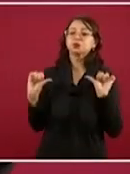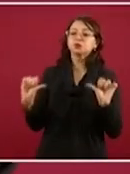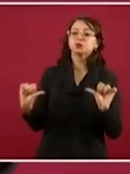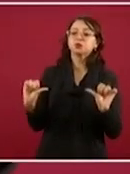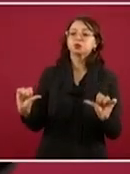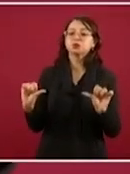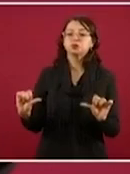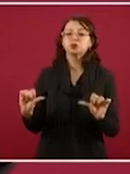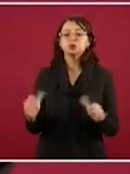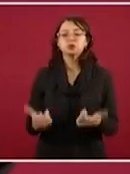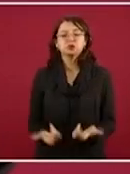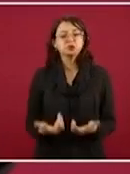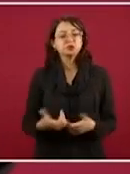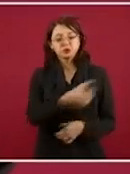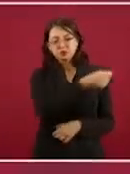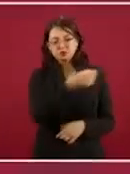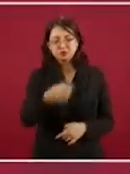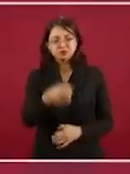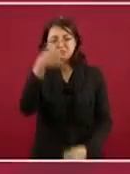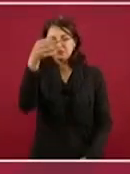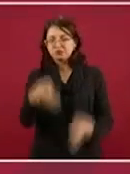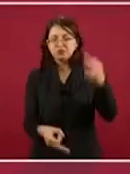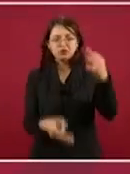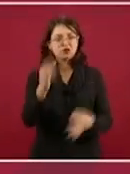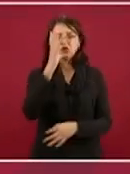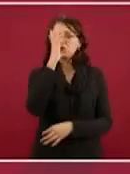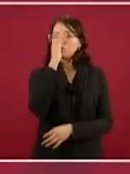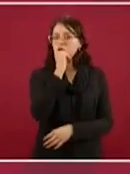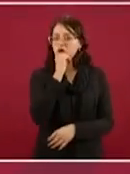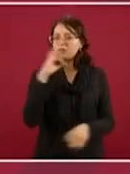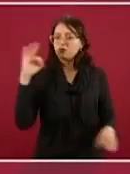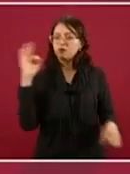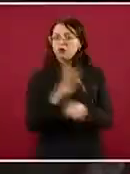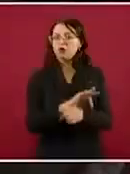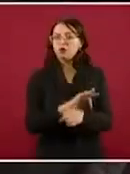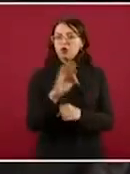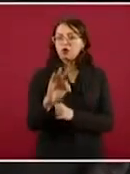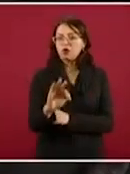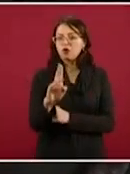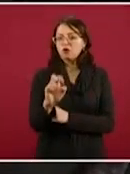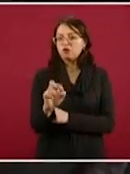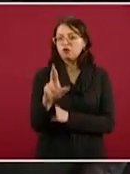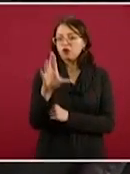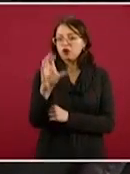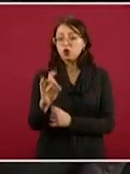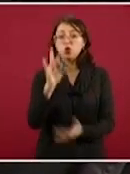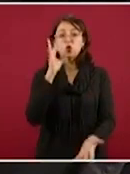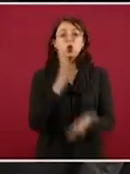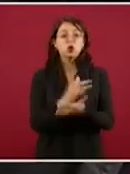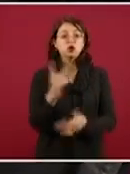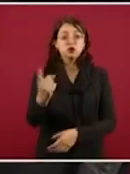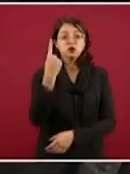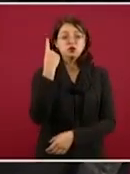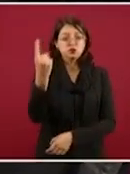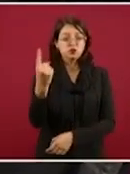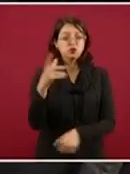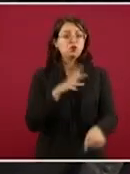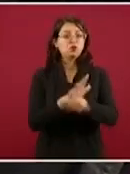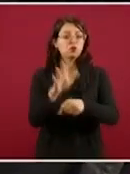que no se podía juzgar al presidente más que por traición a la patria.